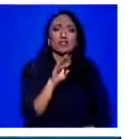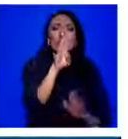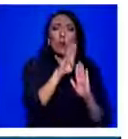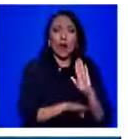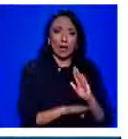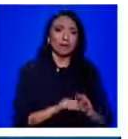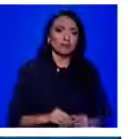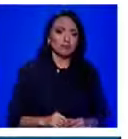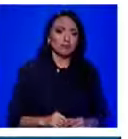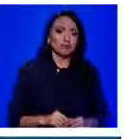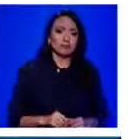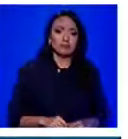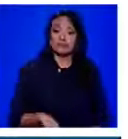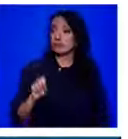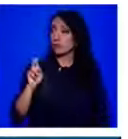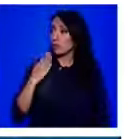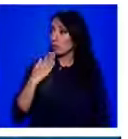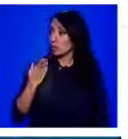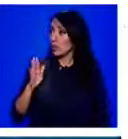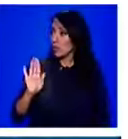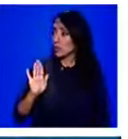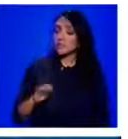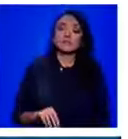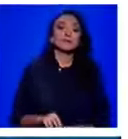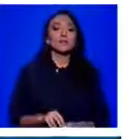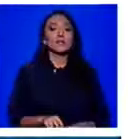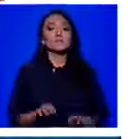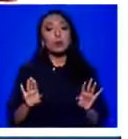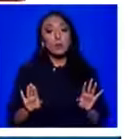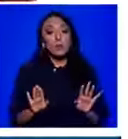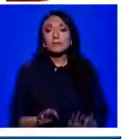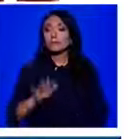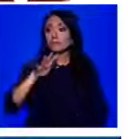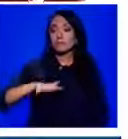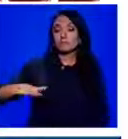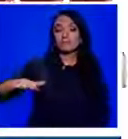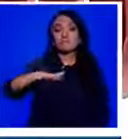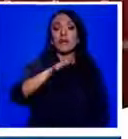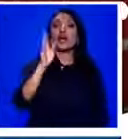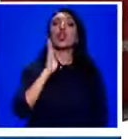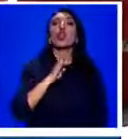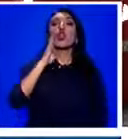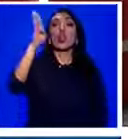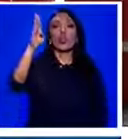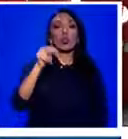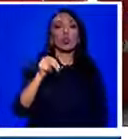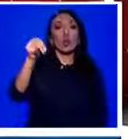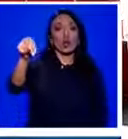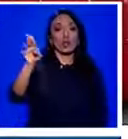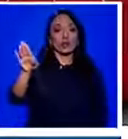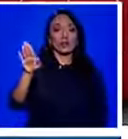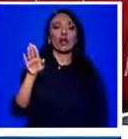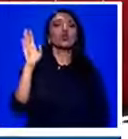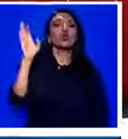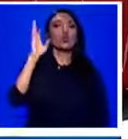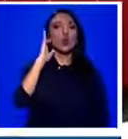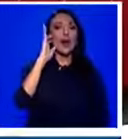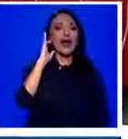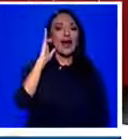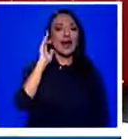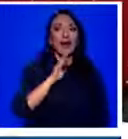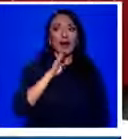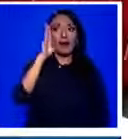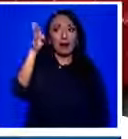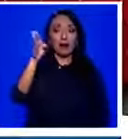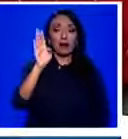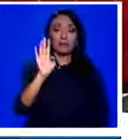Un 50% menos. Sí. Listo, muchísimas gracias. Muy gentil. Velotax se va hacia el norte del país, hacia Tulcán. Y